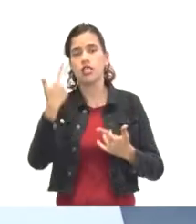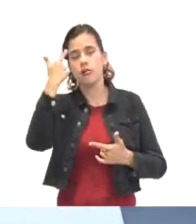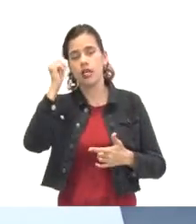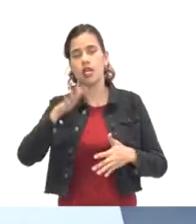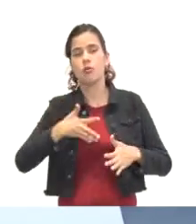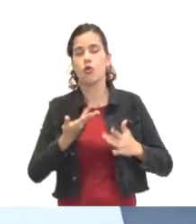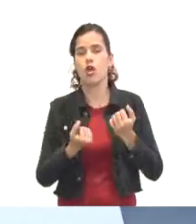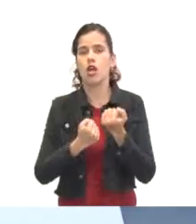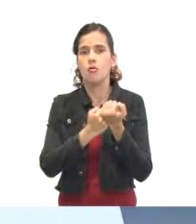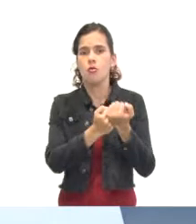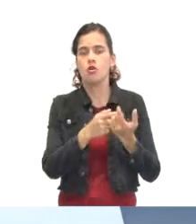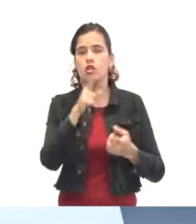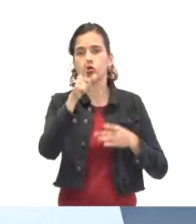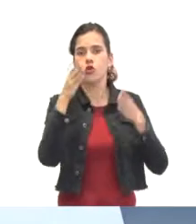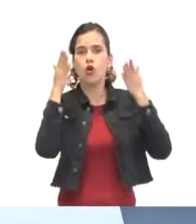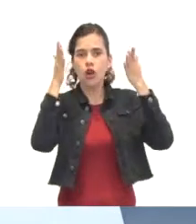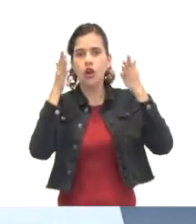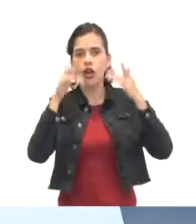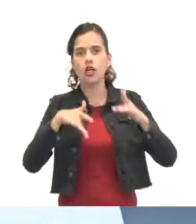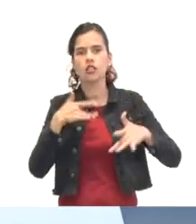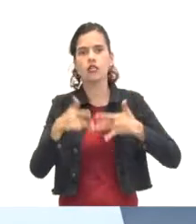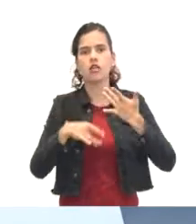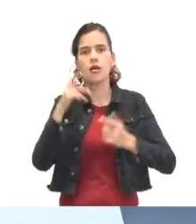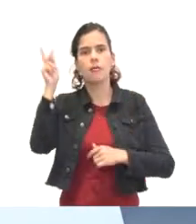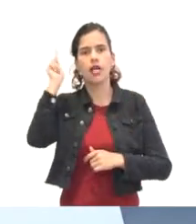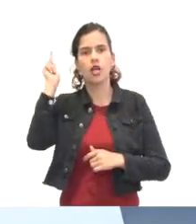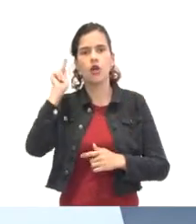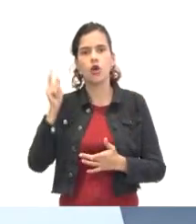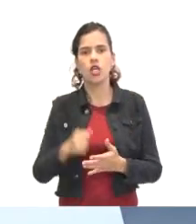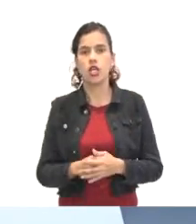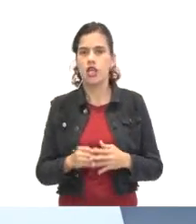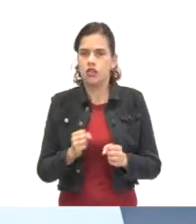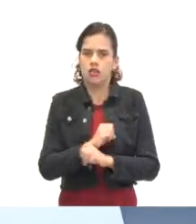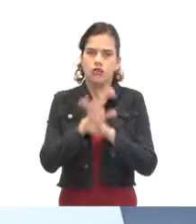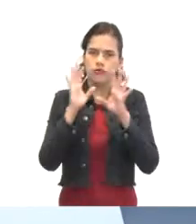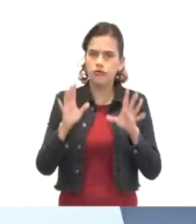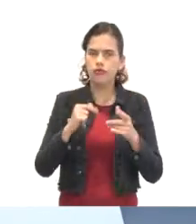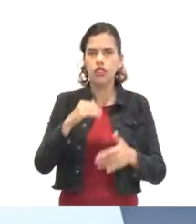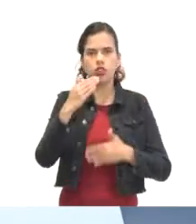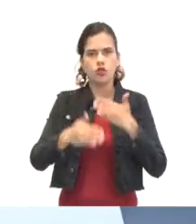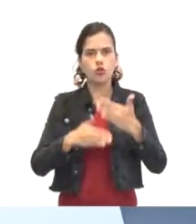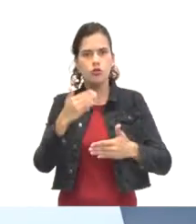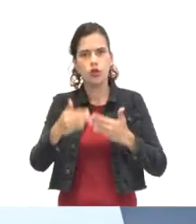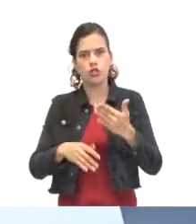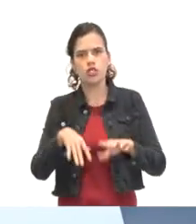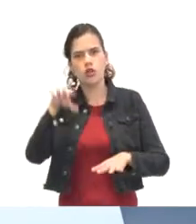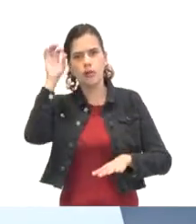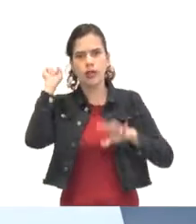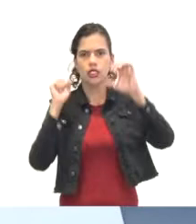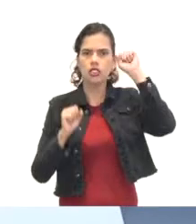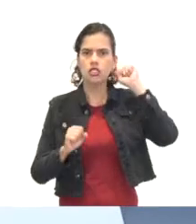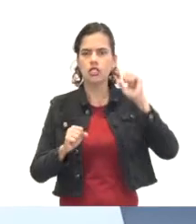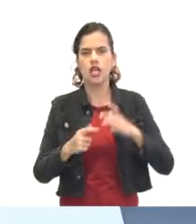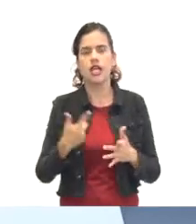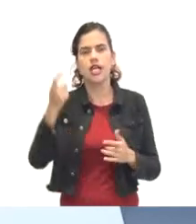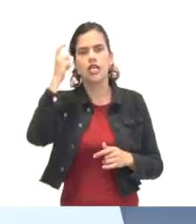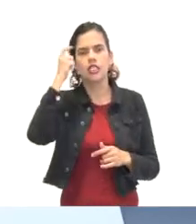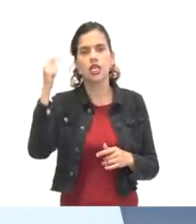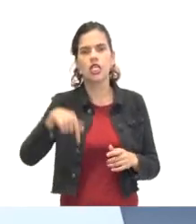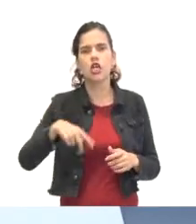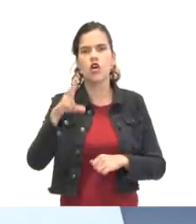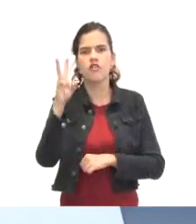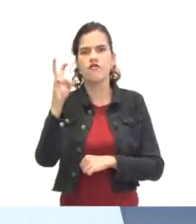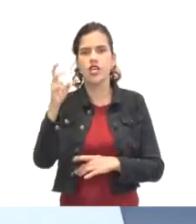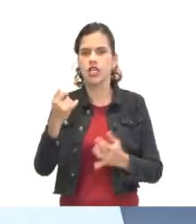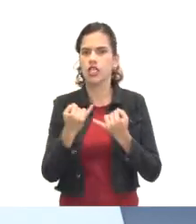puedan apoyarlos en su orientación, en sus actividades pedagógicas y, por supuesto, en su proceso de aprendizaje. El día de hoy,